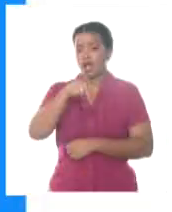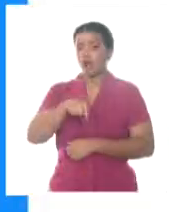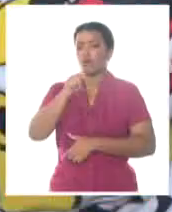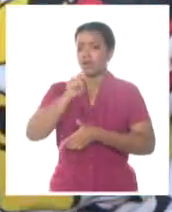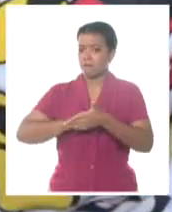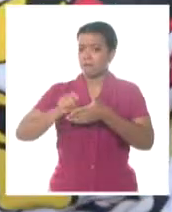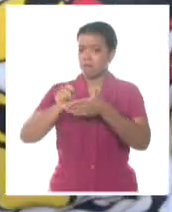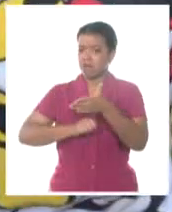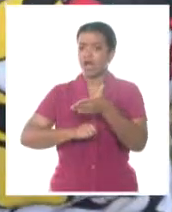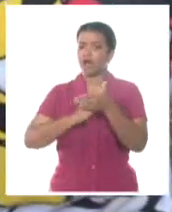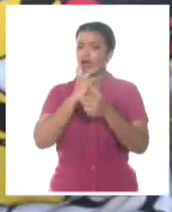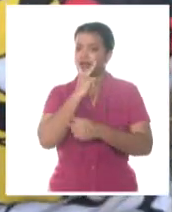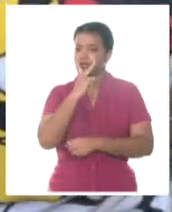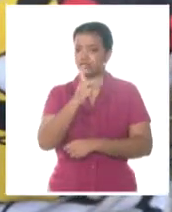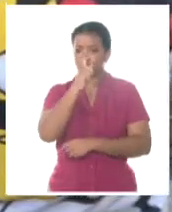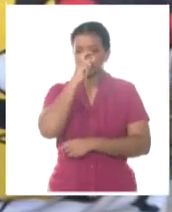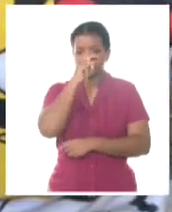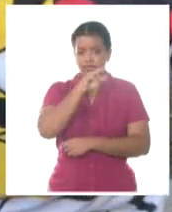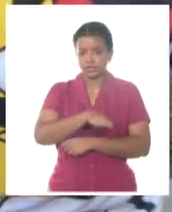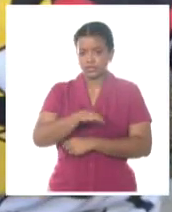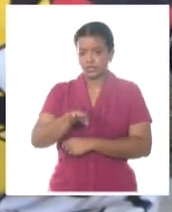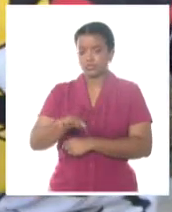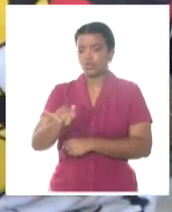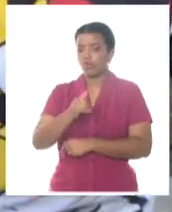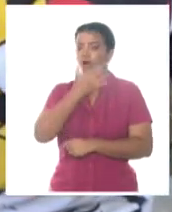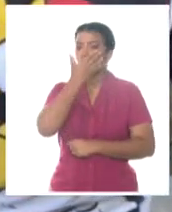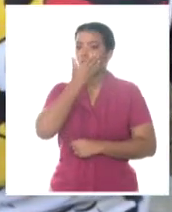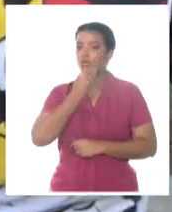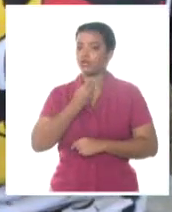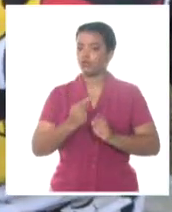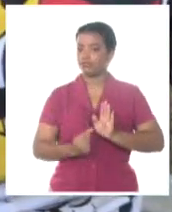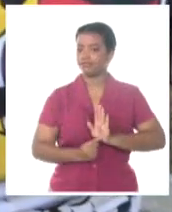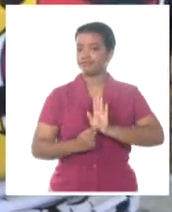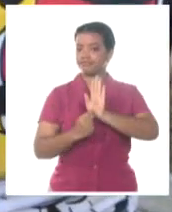la política para la atención a la niñez y la juventud para presentarla a nuestro órgano legislativo.